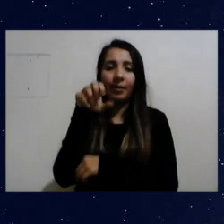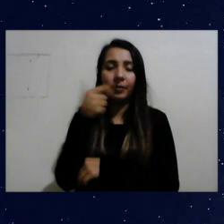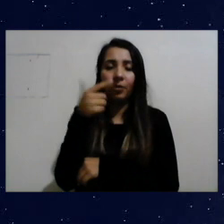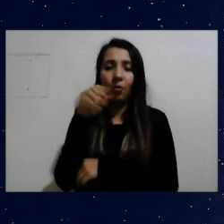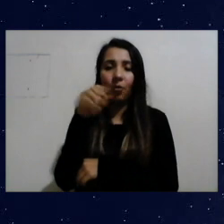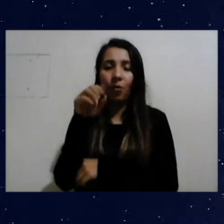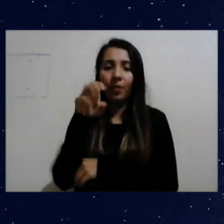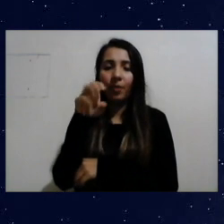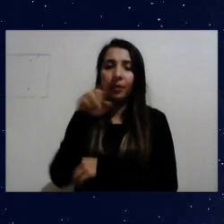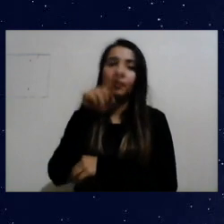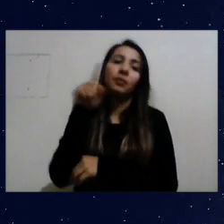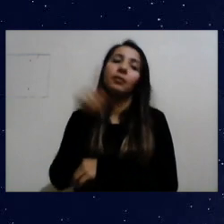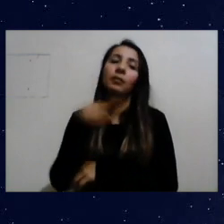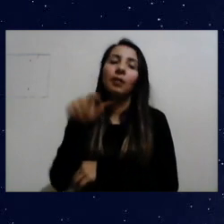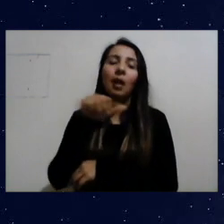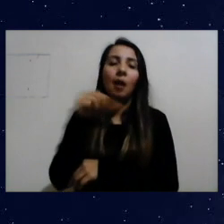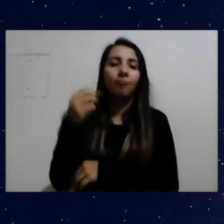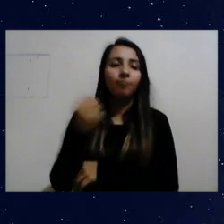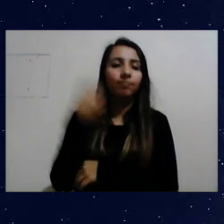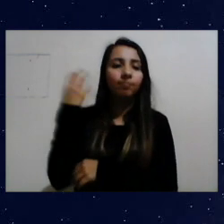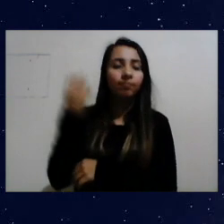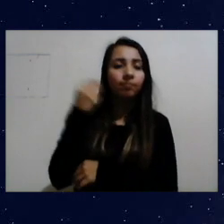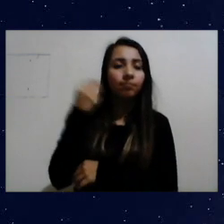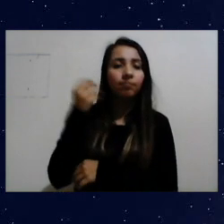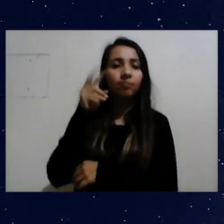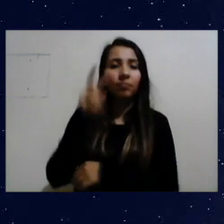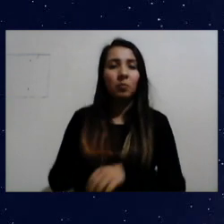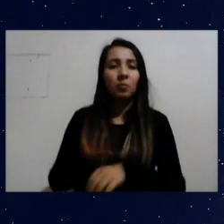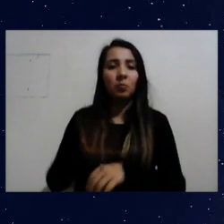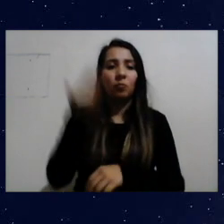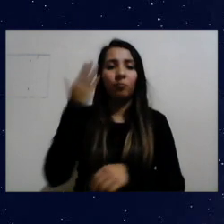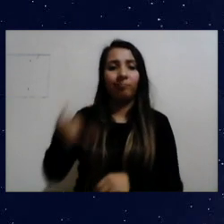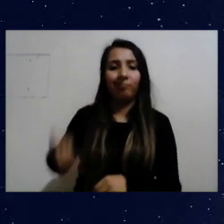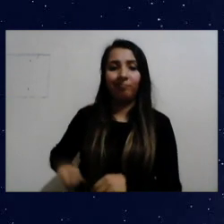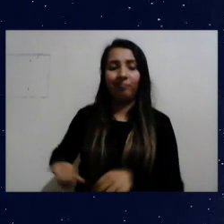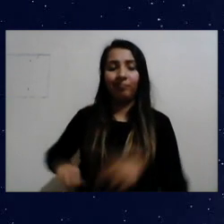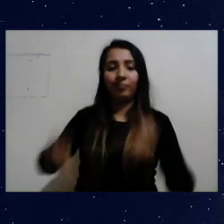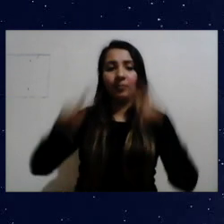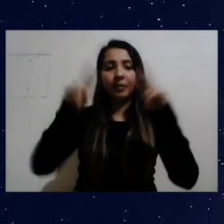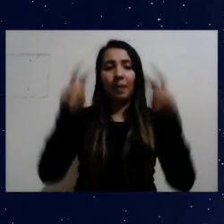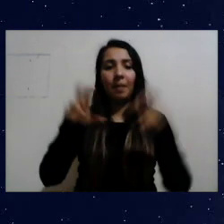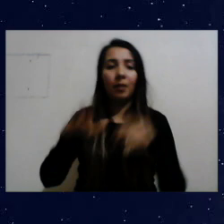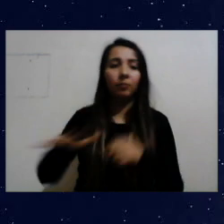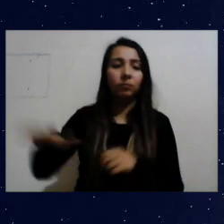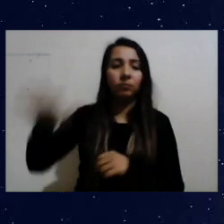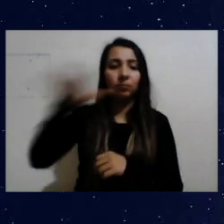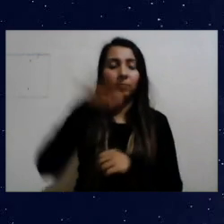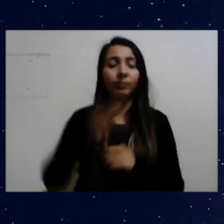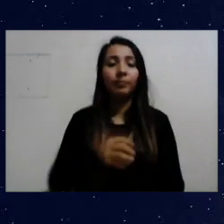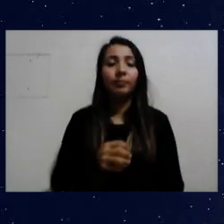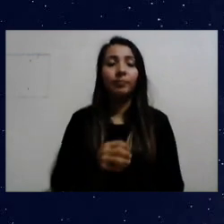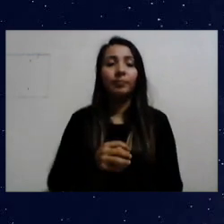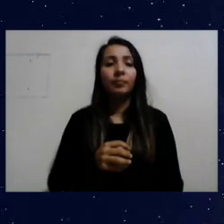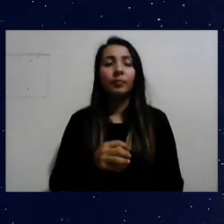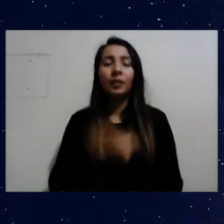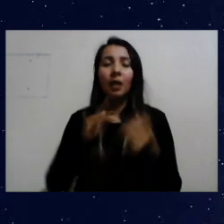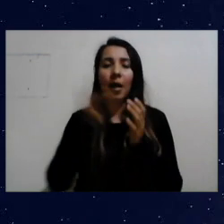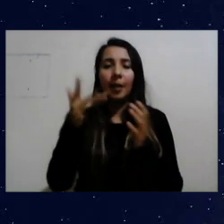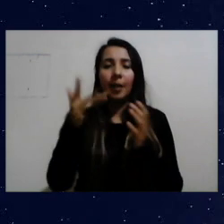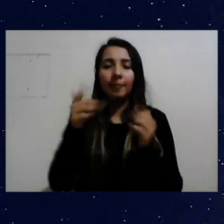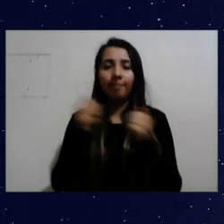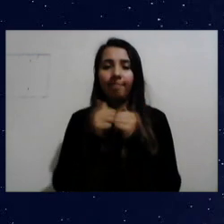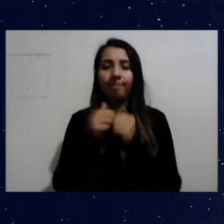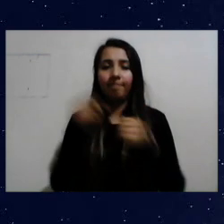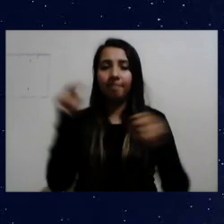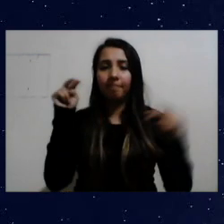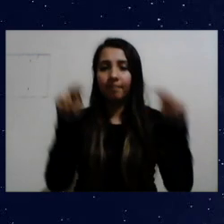serie de charlas. Tenemos un tema muy interesante para todos y gracias por estar aquí con nosotros.